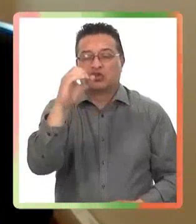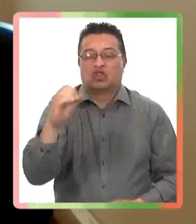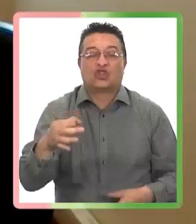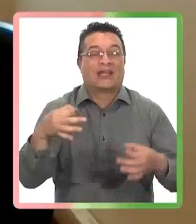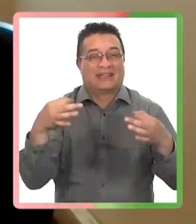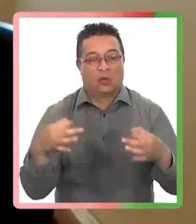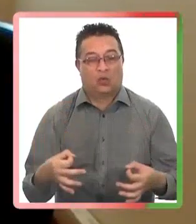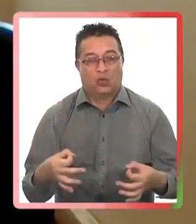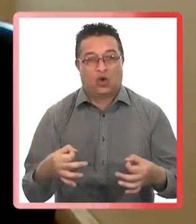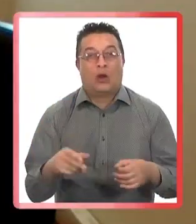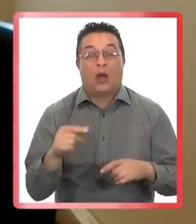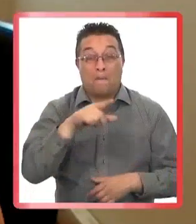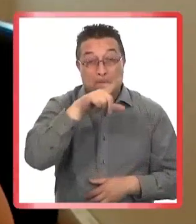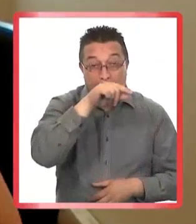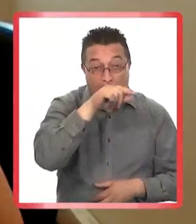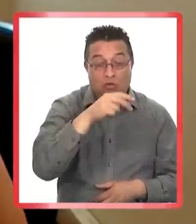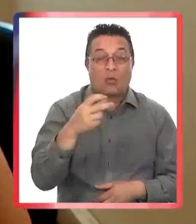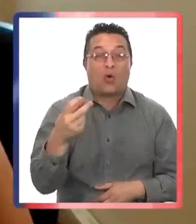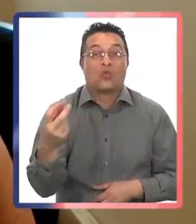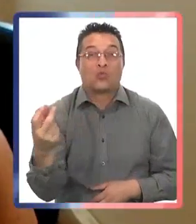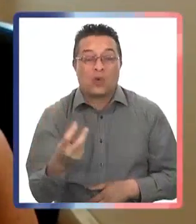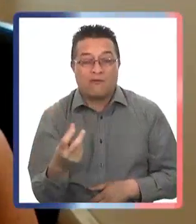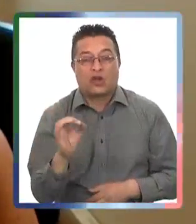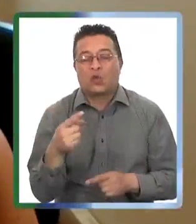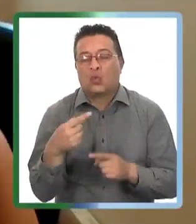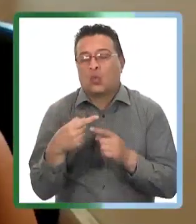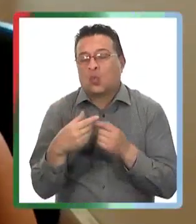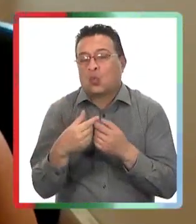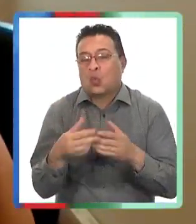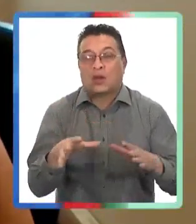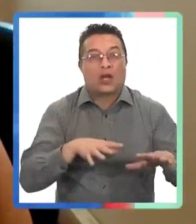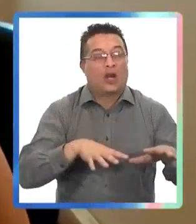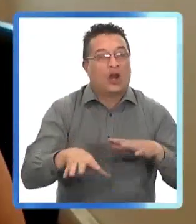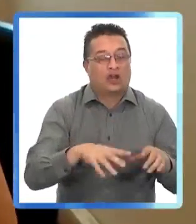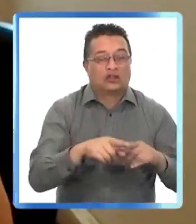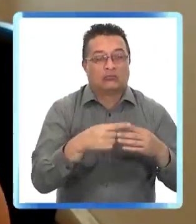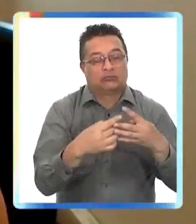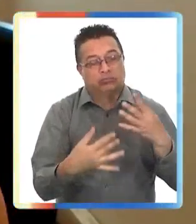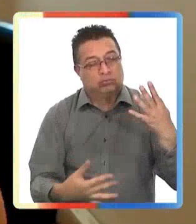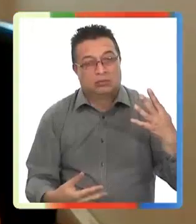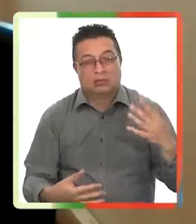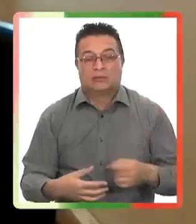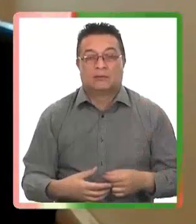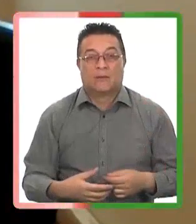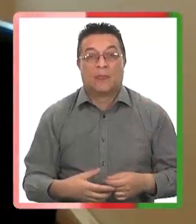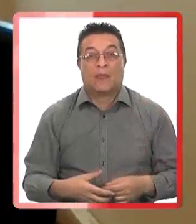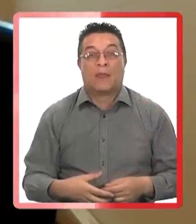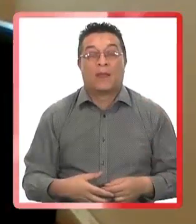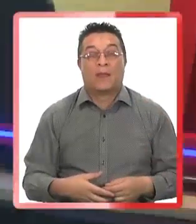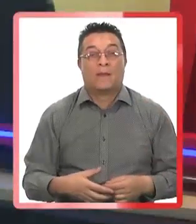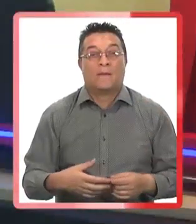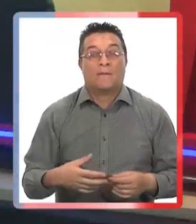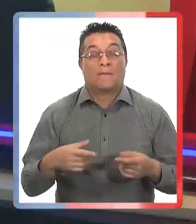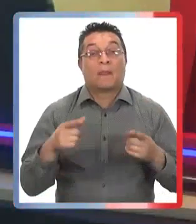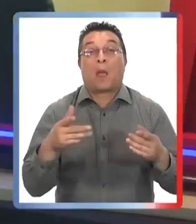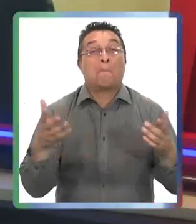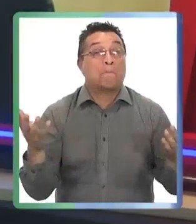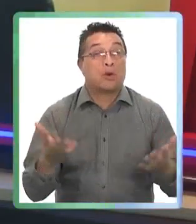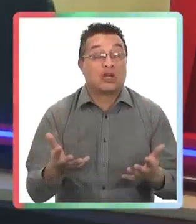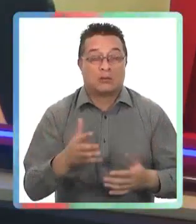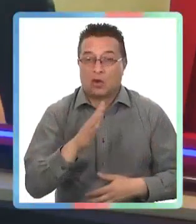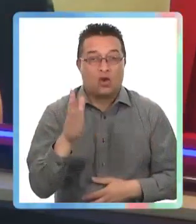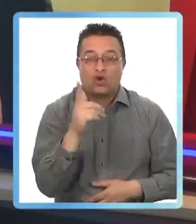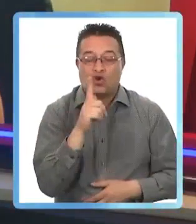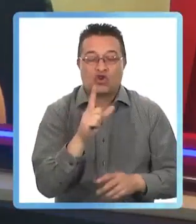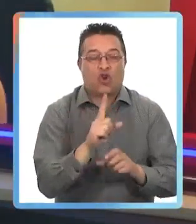día es totalmente seguro, tanto de pollo como de huevos y cualquier otro eventual derivado, porque no